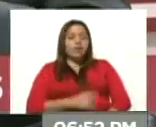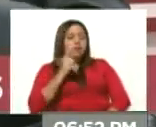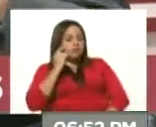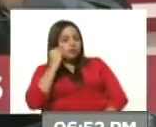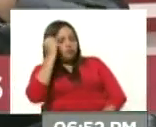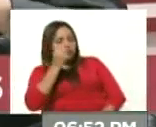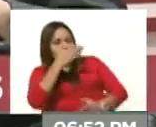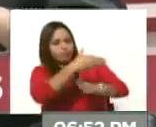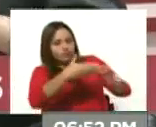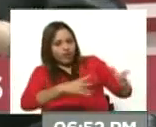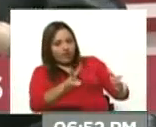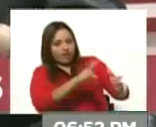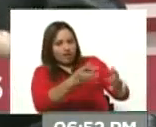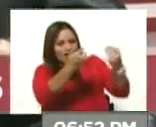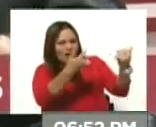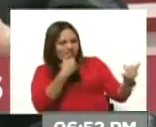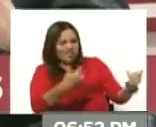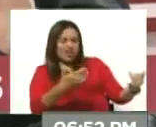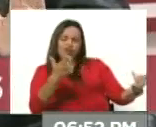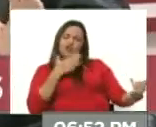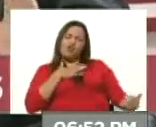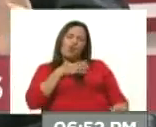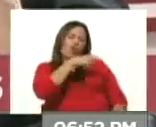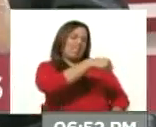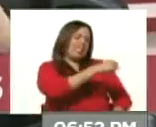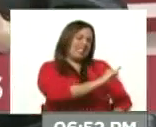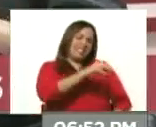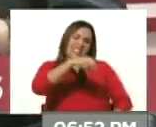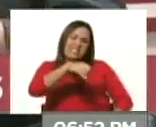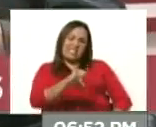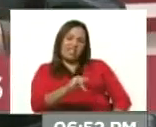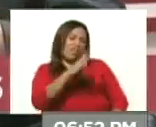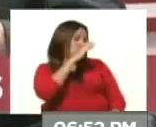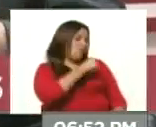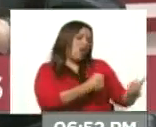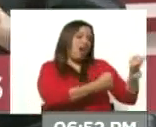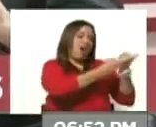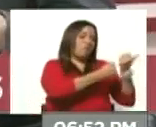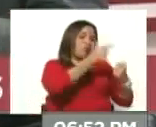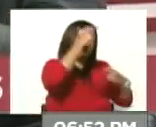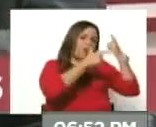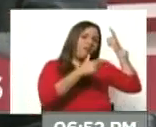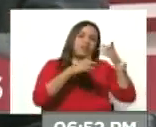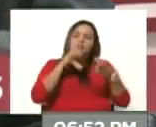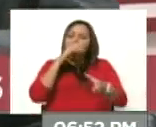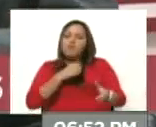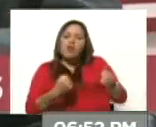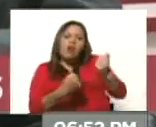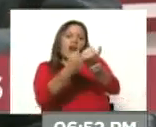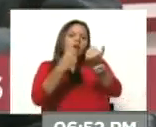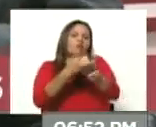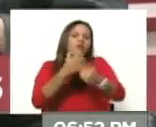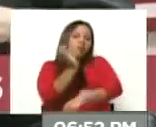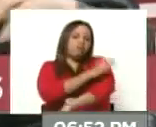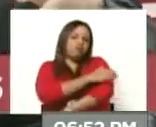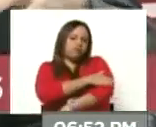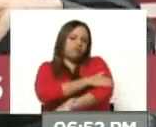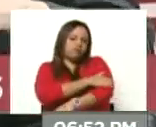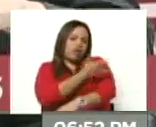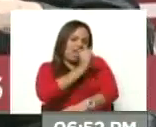hoy se autodefine como niña ni chavista ni opositor y se coloca en el centro político